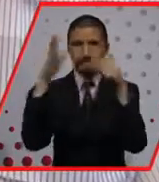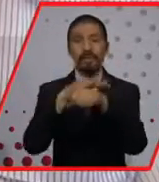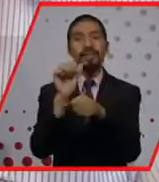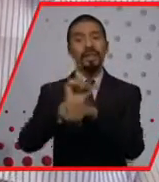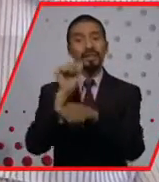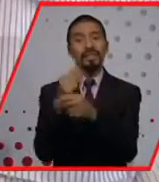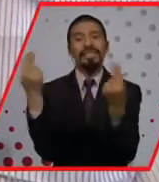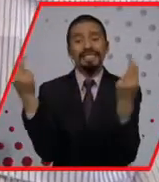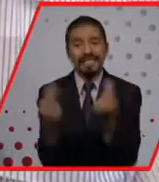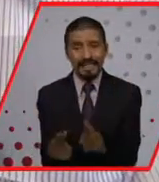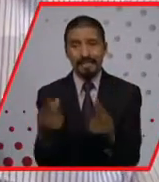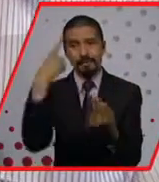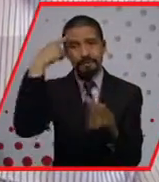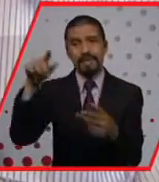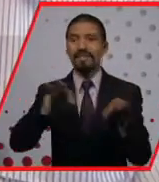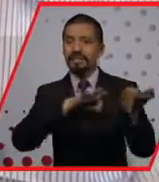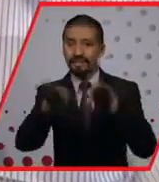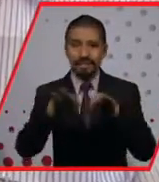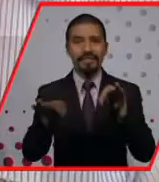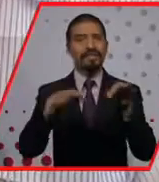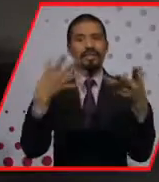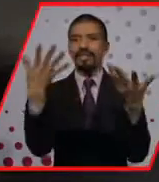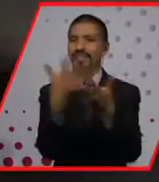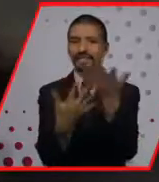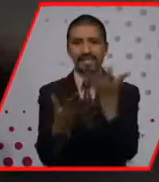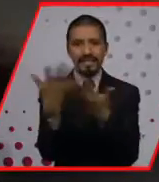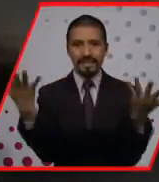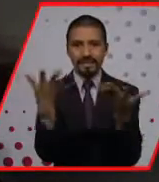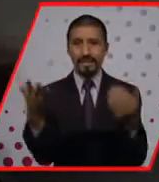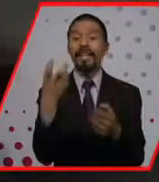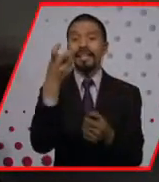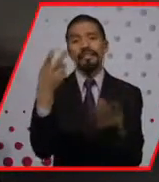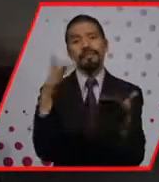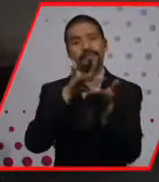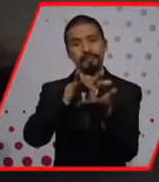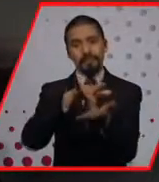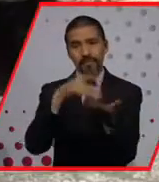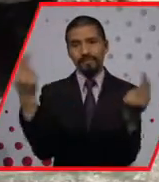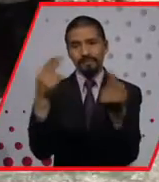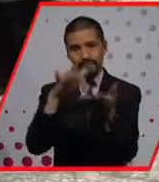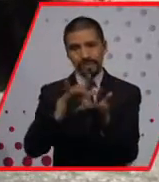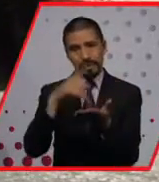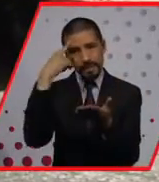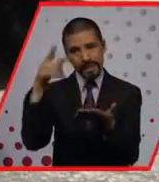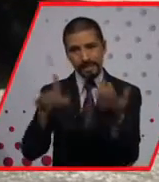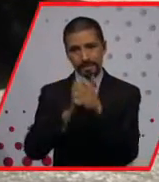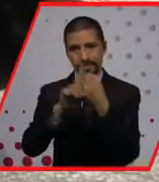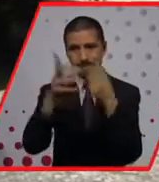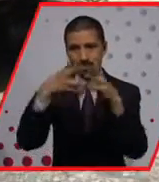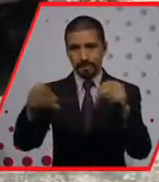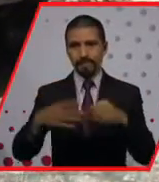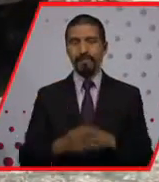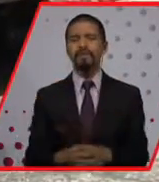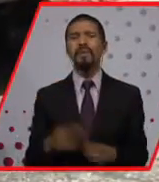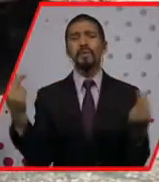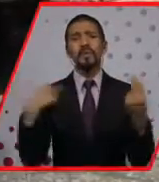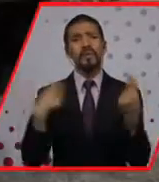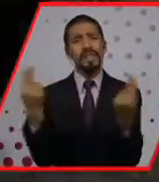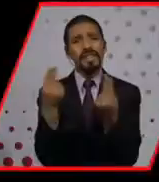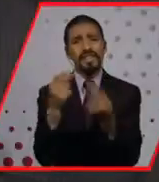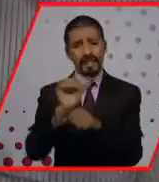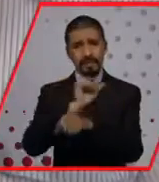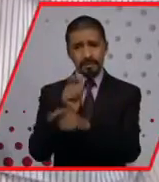yo la necesito para mis labores, para mi trabajo. Por lo que solicita el apoyo para resolver este conflicto. Yo necesito que ya me entregue mi